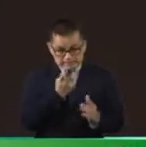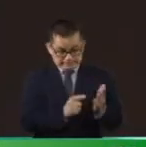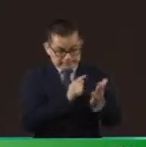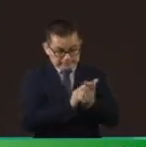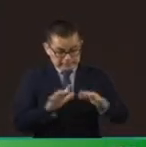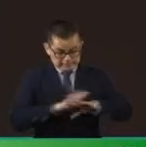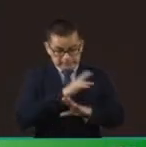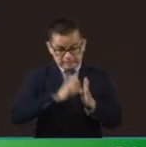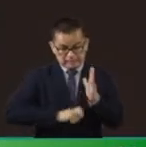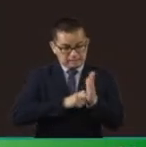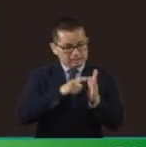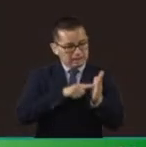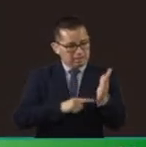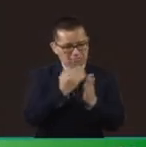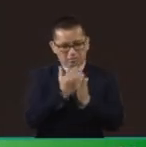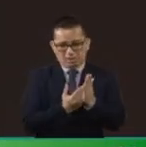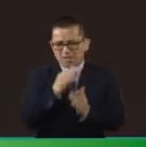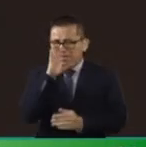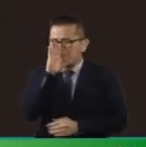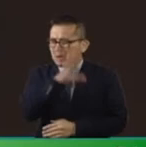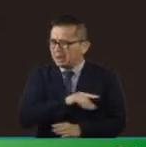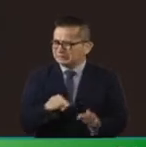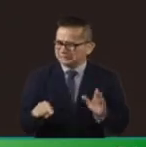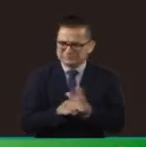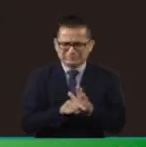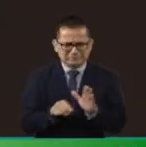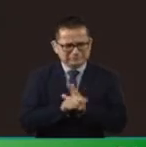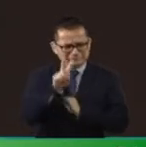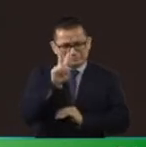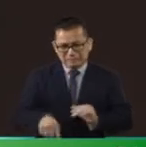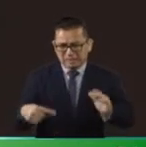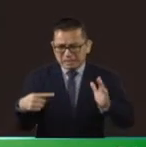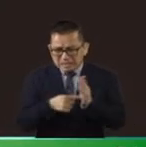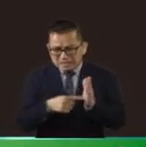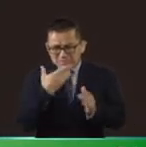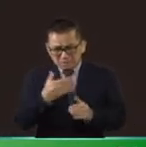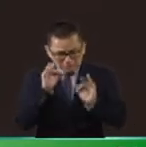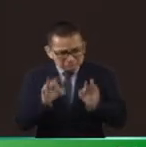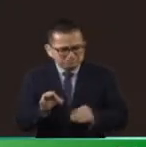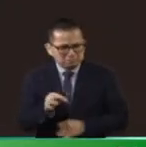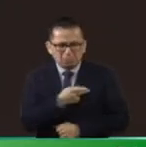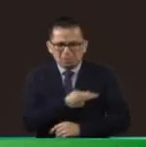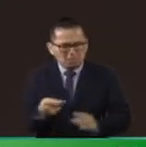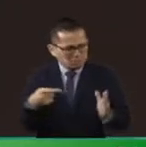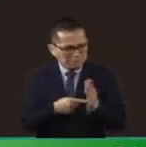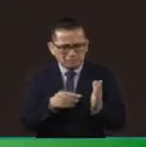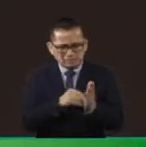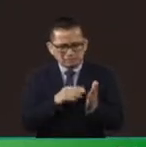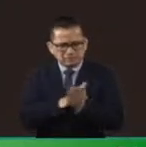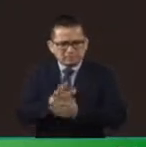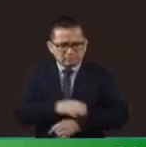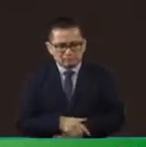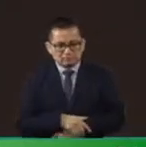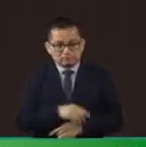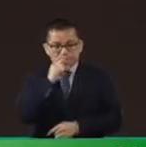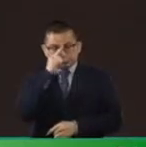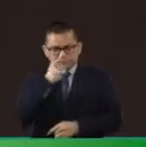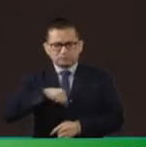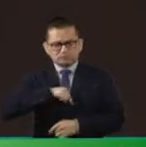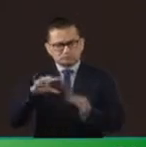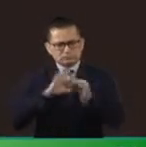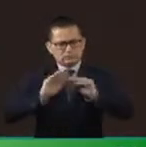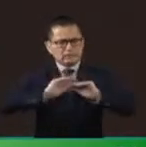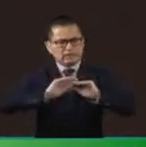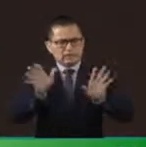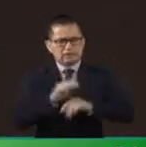esta reforma tiene una pobreza energética y lo decimos fuerte y lo decimos claro,